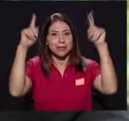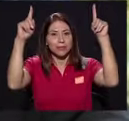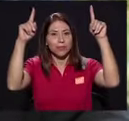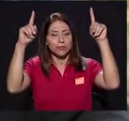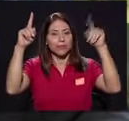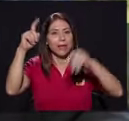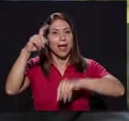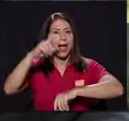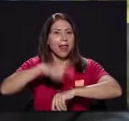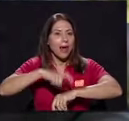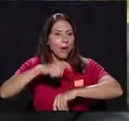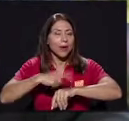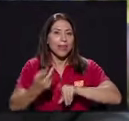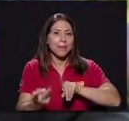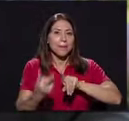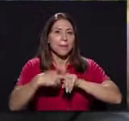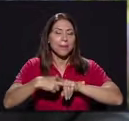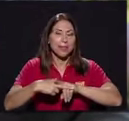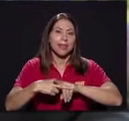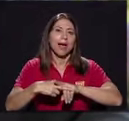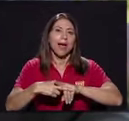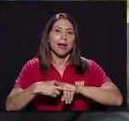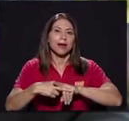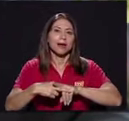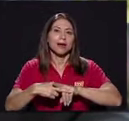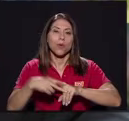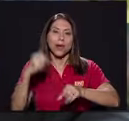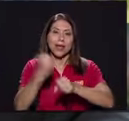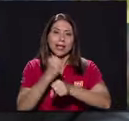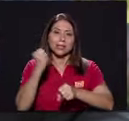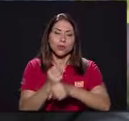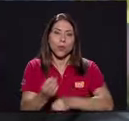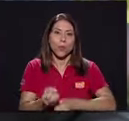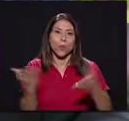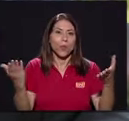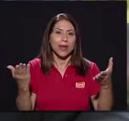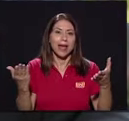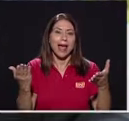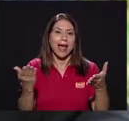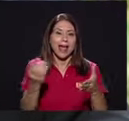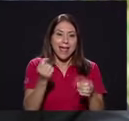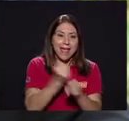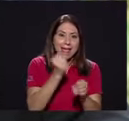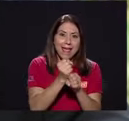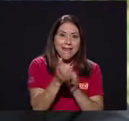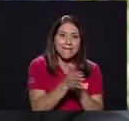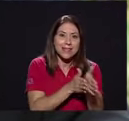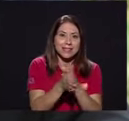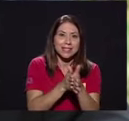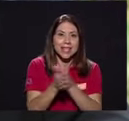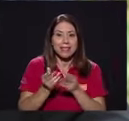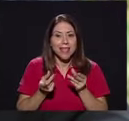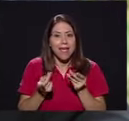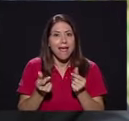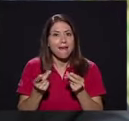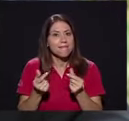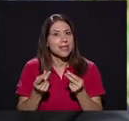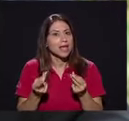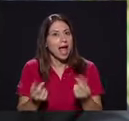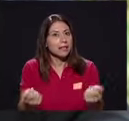éxito a la hora de implementar una gestión pública eficiente, eficaz, en función del